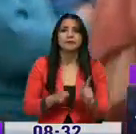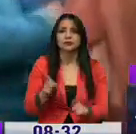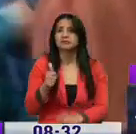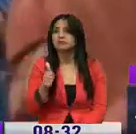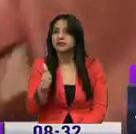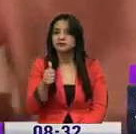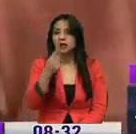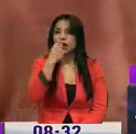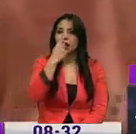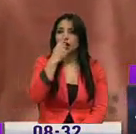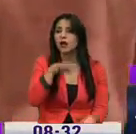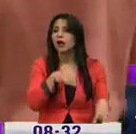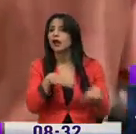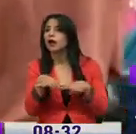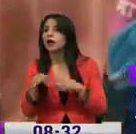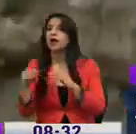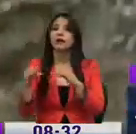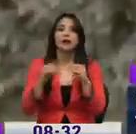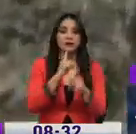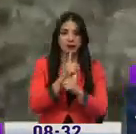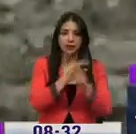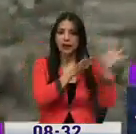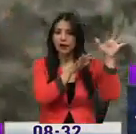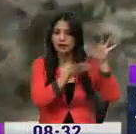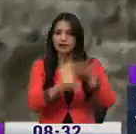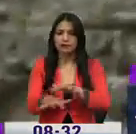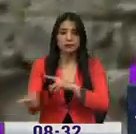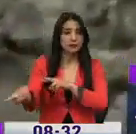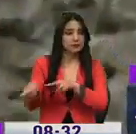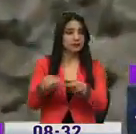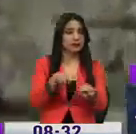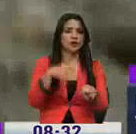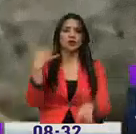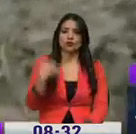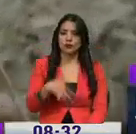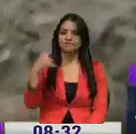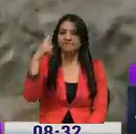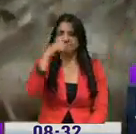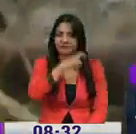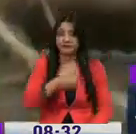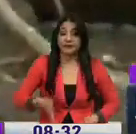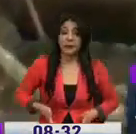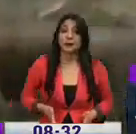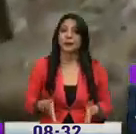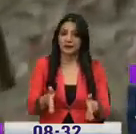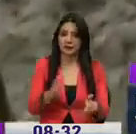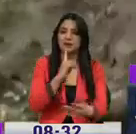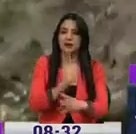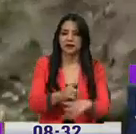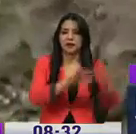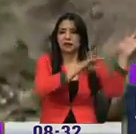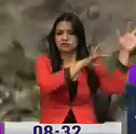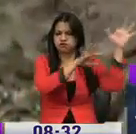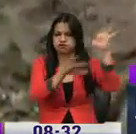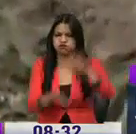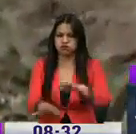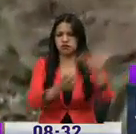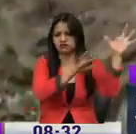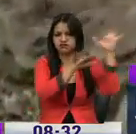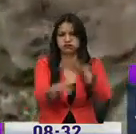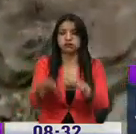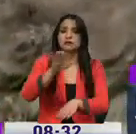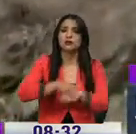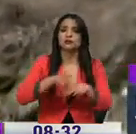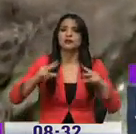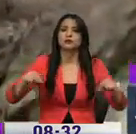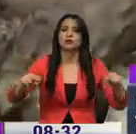salir a ver la gravedad de los deslaves. El panorama no era nada alentador. La vía estaba bloqueada. La furia de la naturaleza tiene